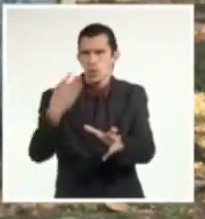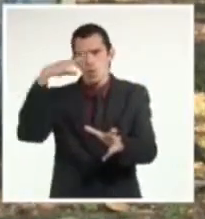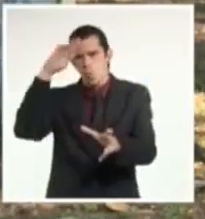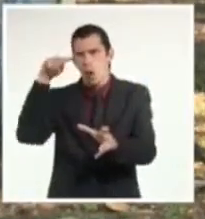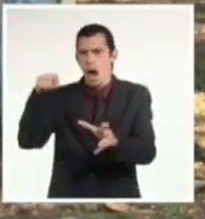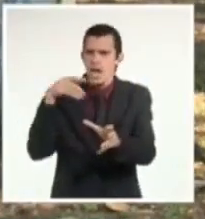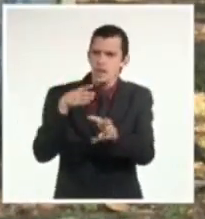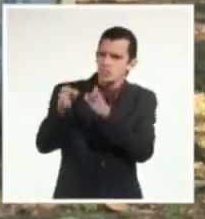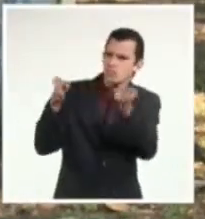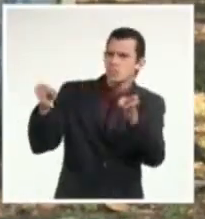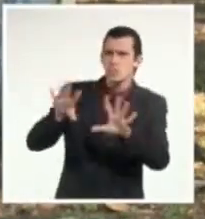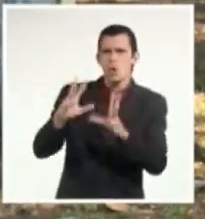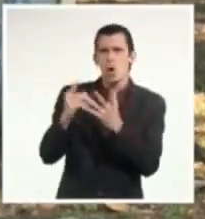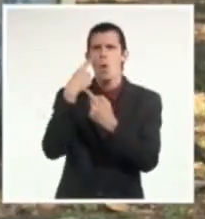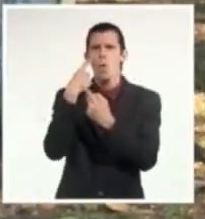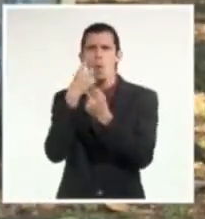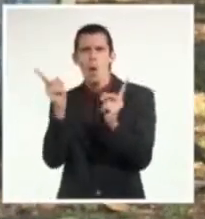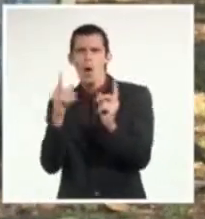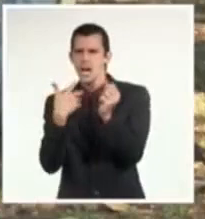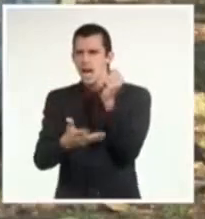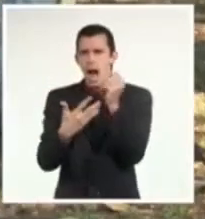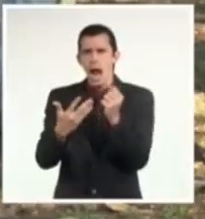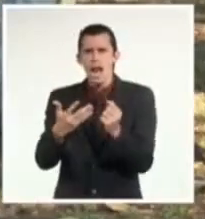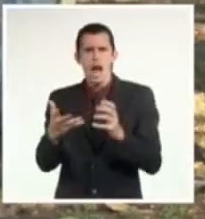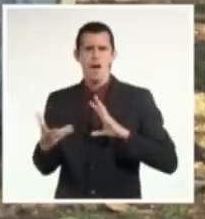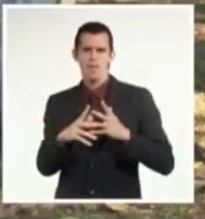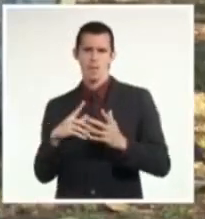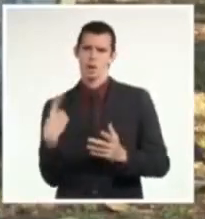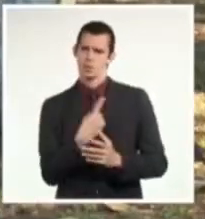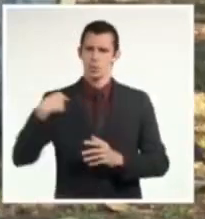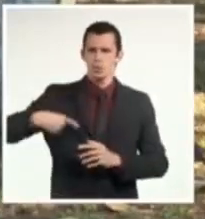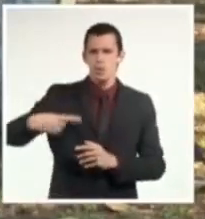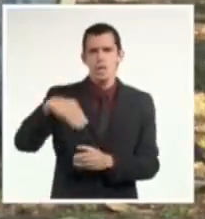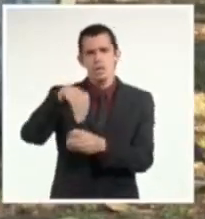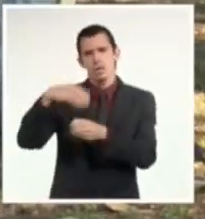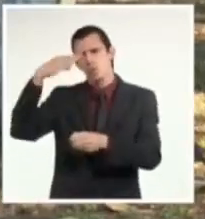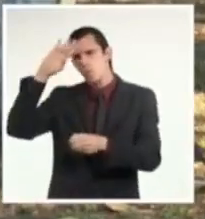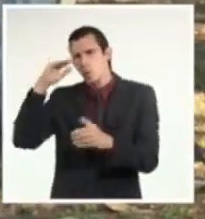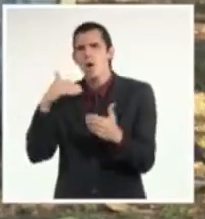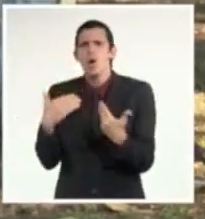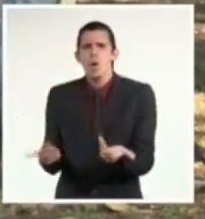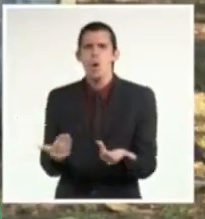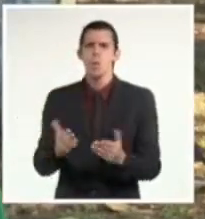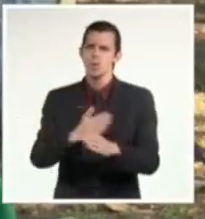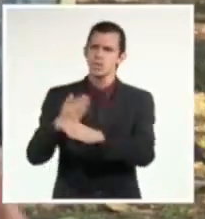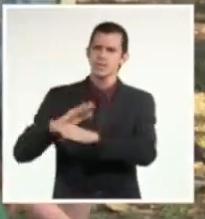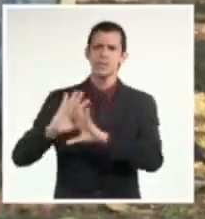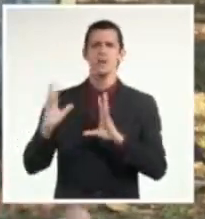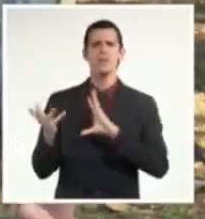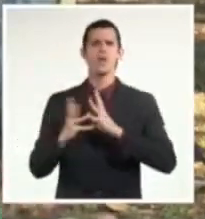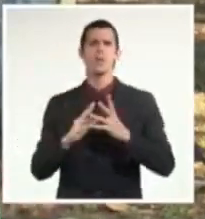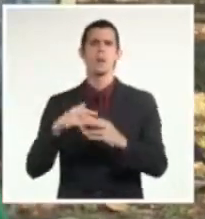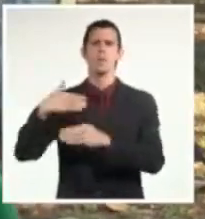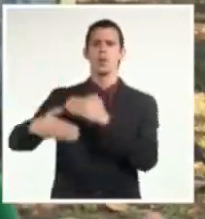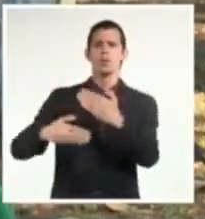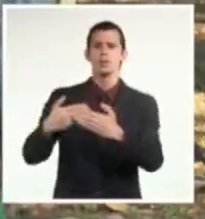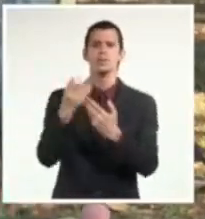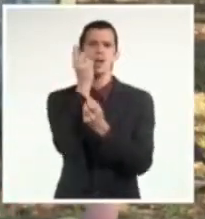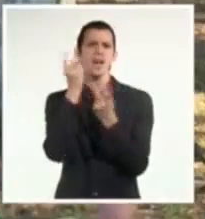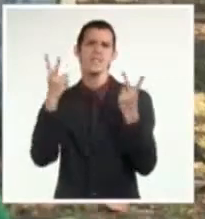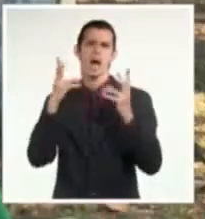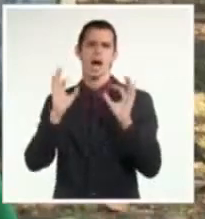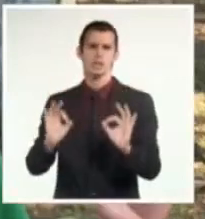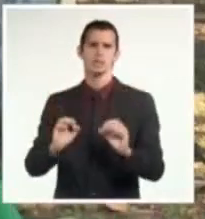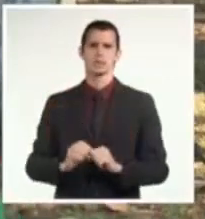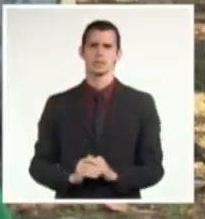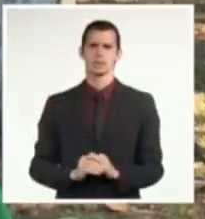sobre cómo vivimos día a día nuestros procesos y de manera general fomentar la solidaridad